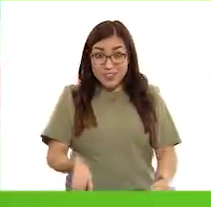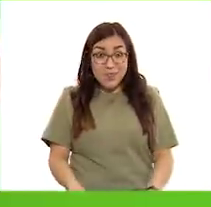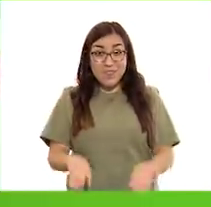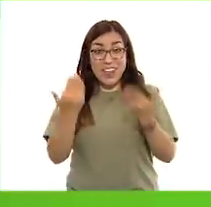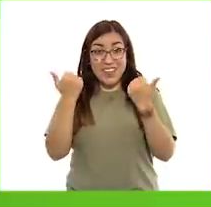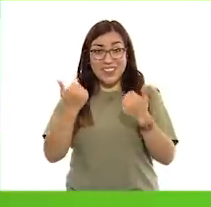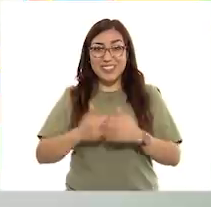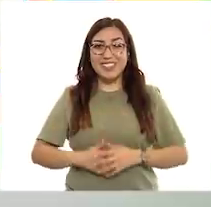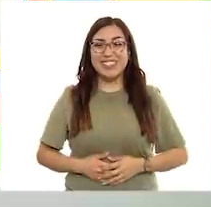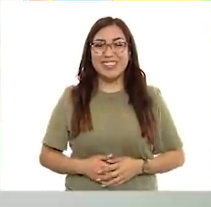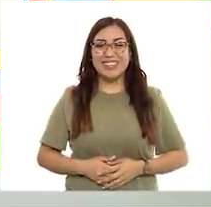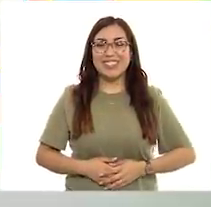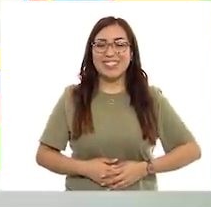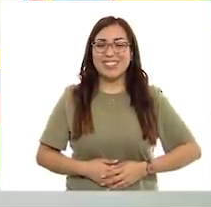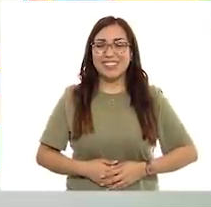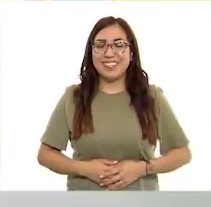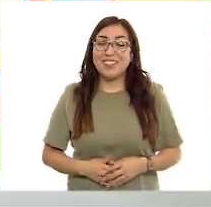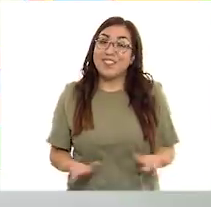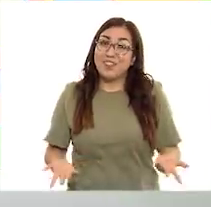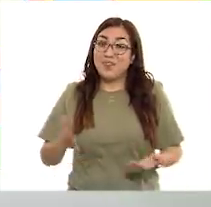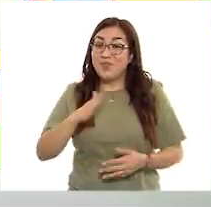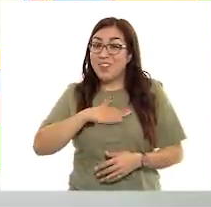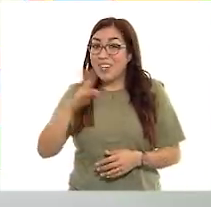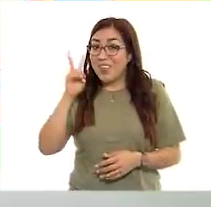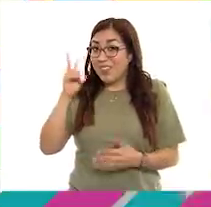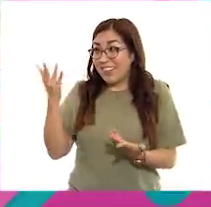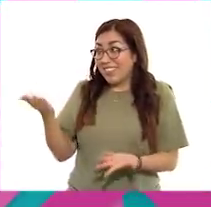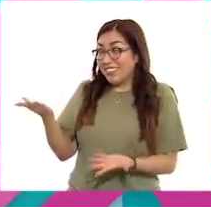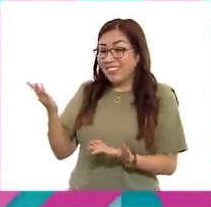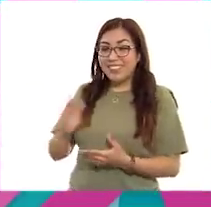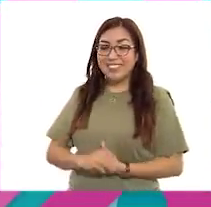¡Vamos, vamos! Pues vamos a verlo.